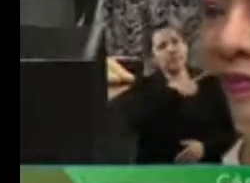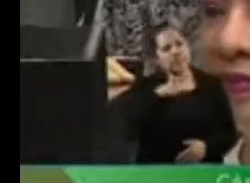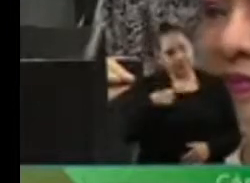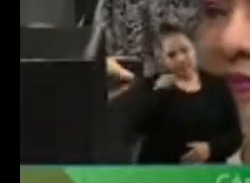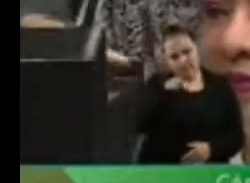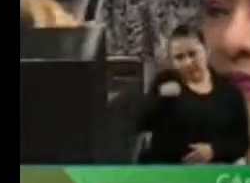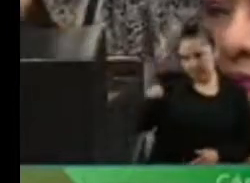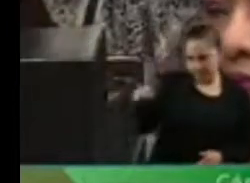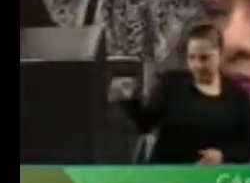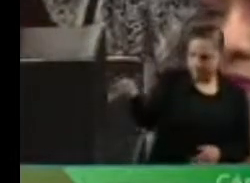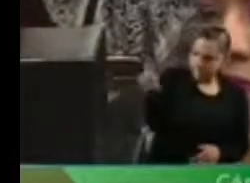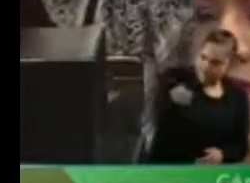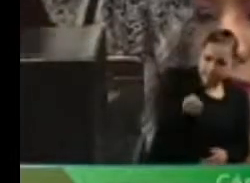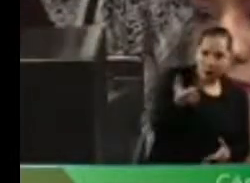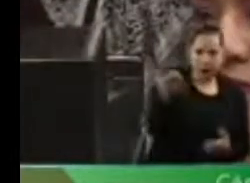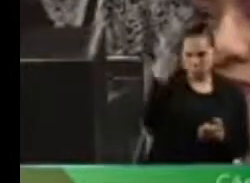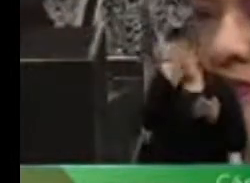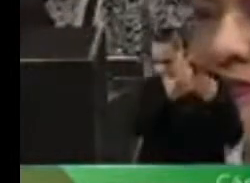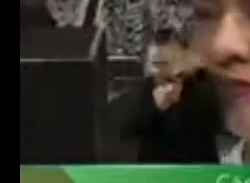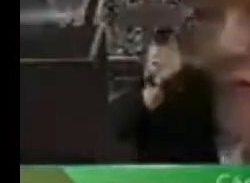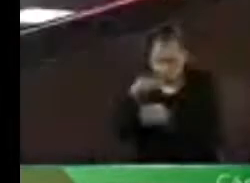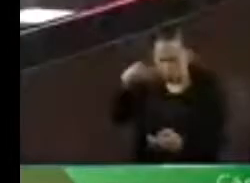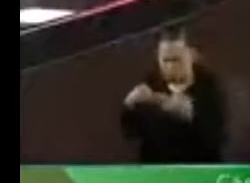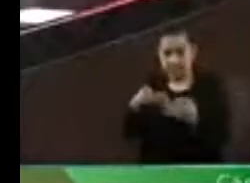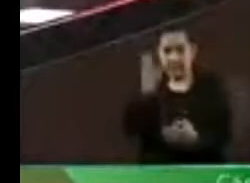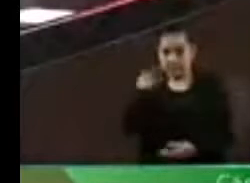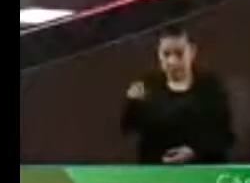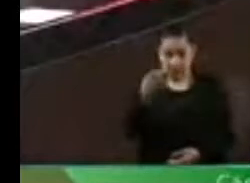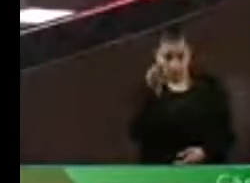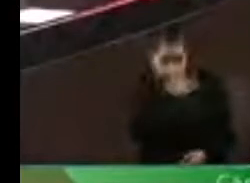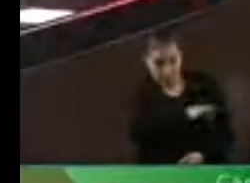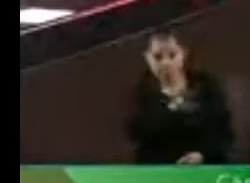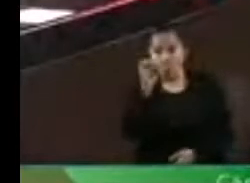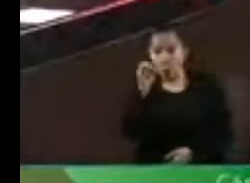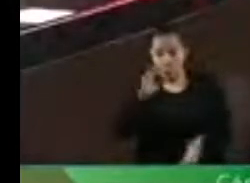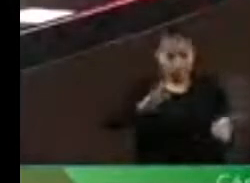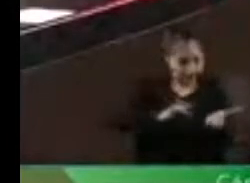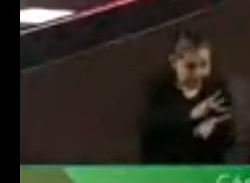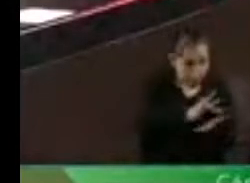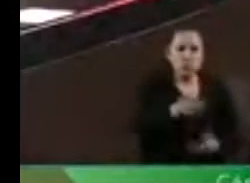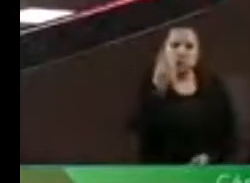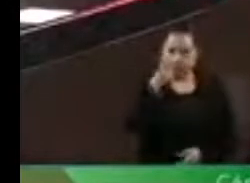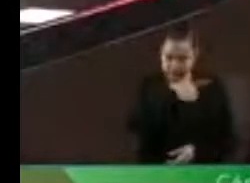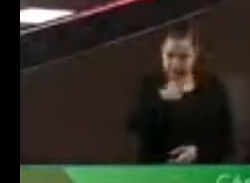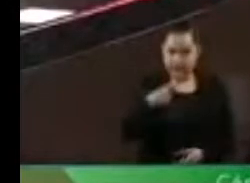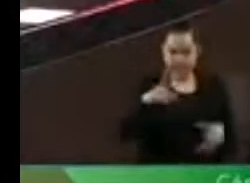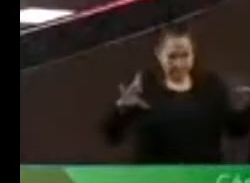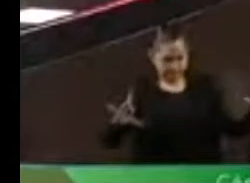hubieran cooperado a esta. Es cuanto, señor presidente. Gracias. Continúe el orador.